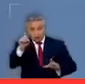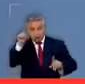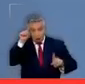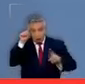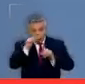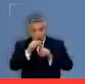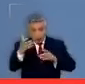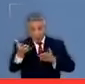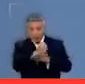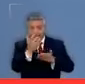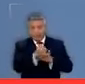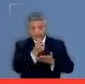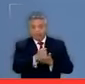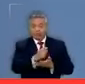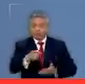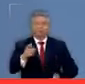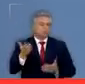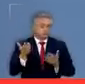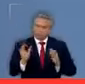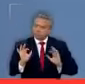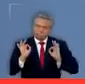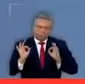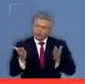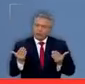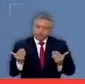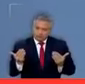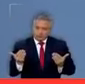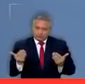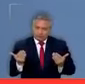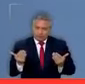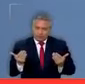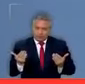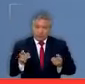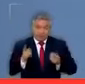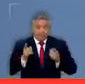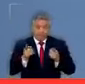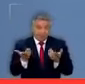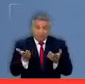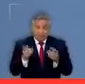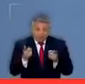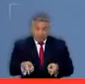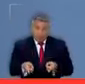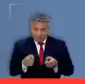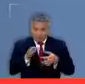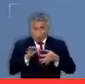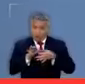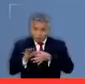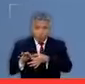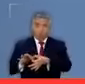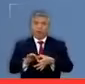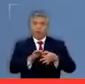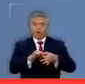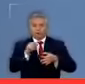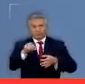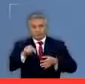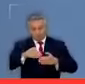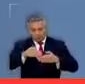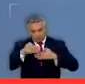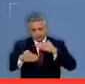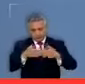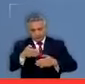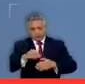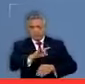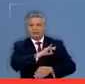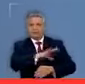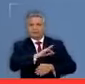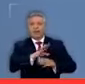existe una condición fundamental. Tenemos que estar unidos para avanzar hacia un Chile más libre,